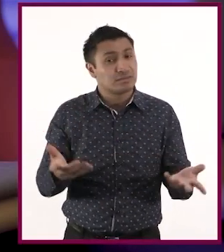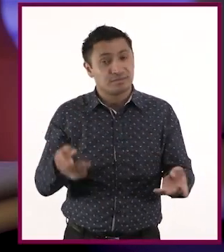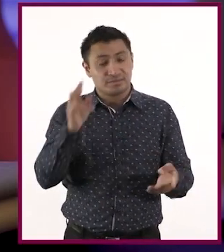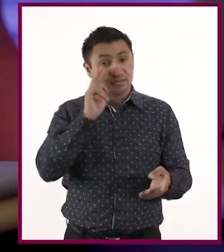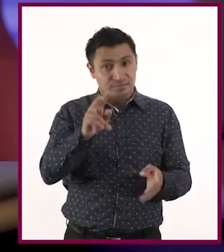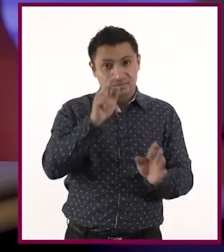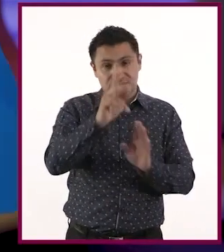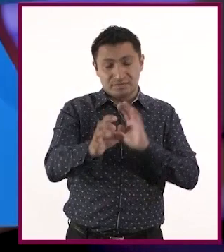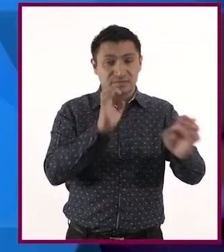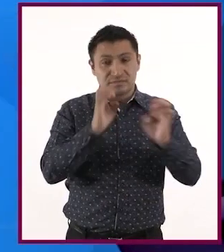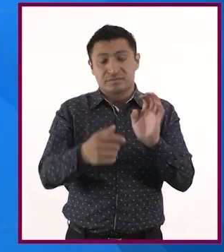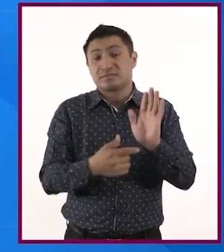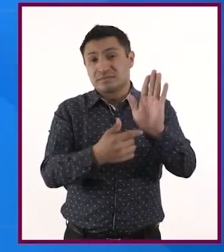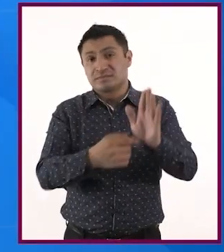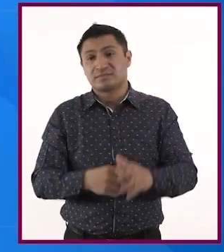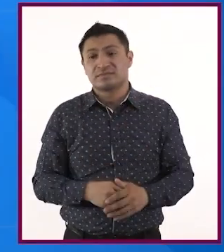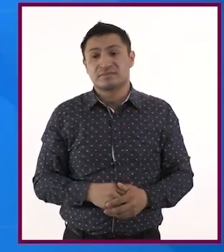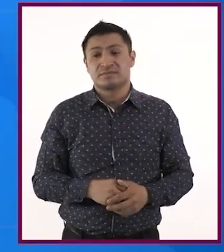a ver la siguiente entrevista.